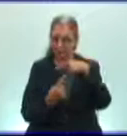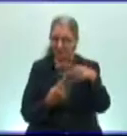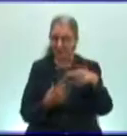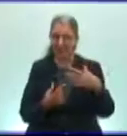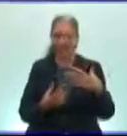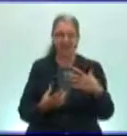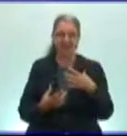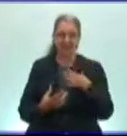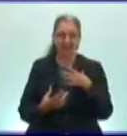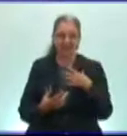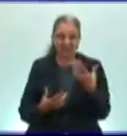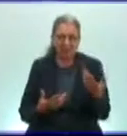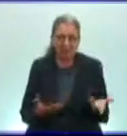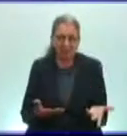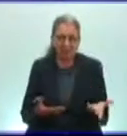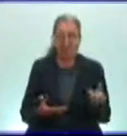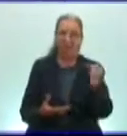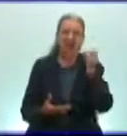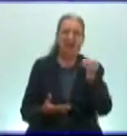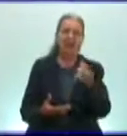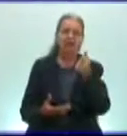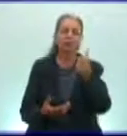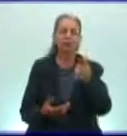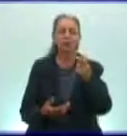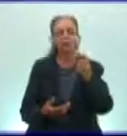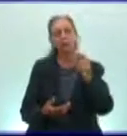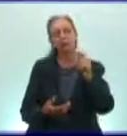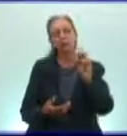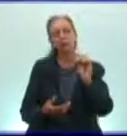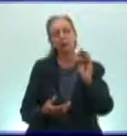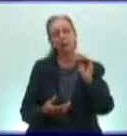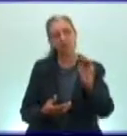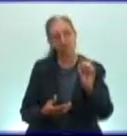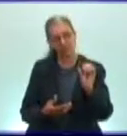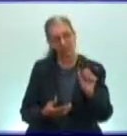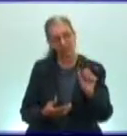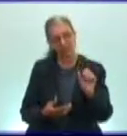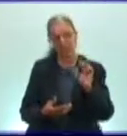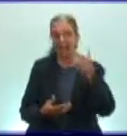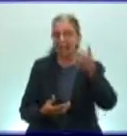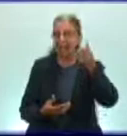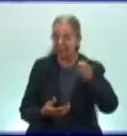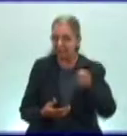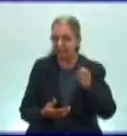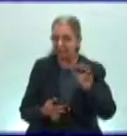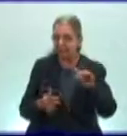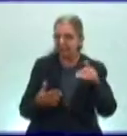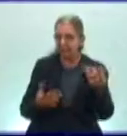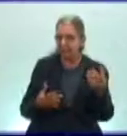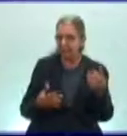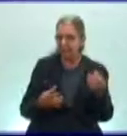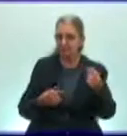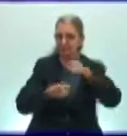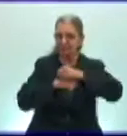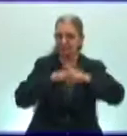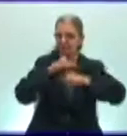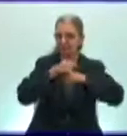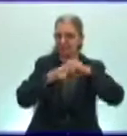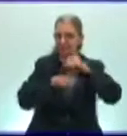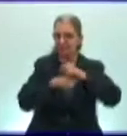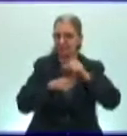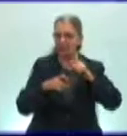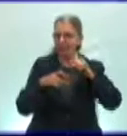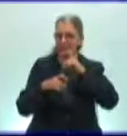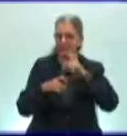estamos constituidos por átomos. Ya ustedes conocen que los átomos son estructuras complejas